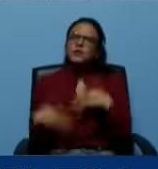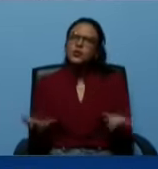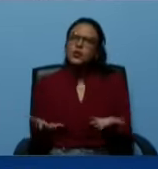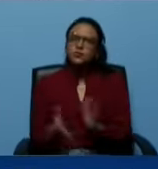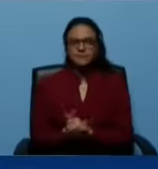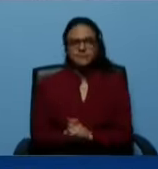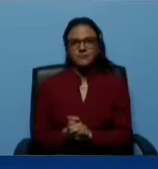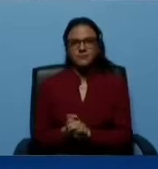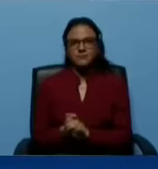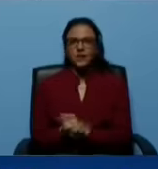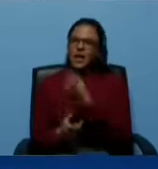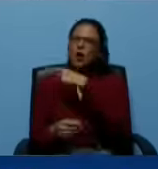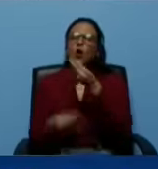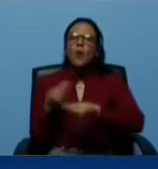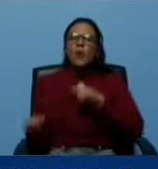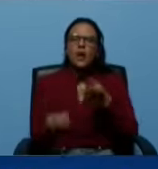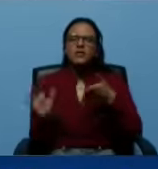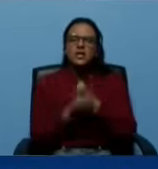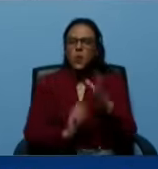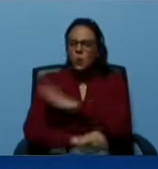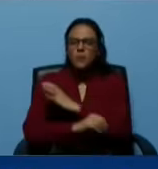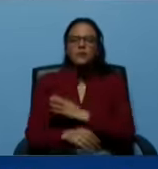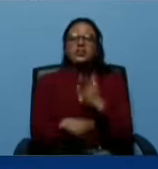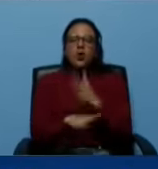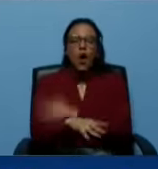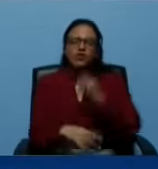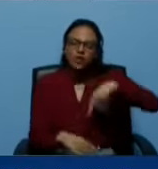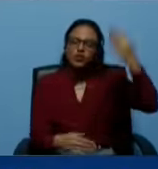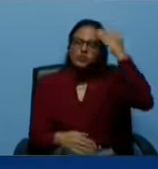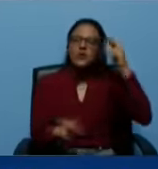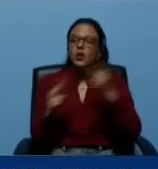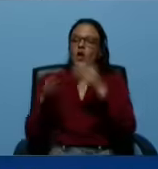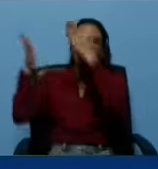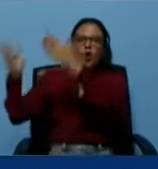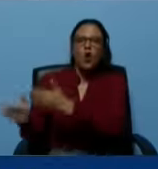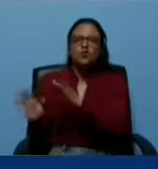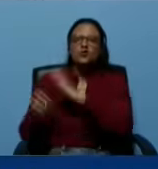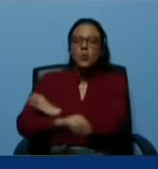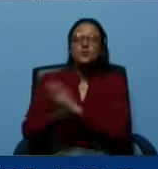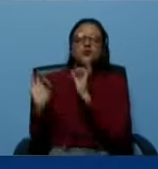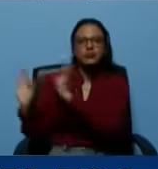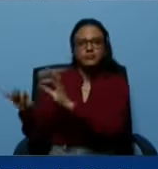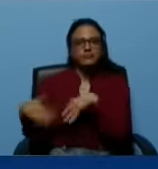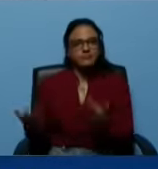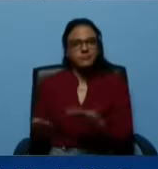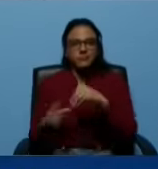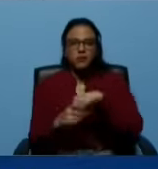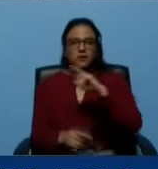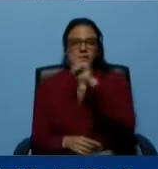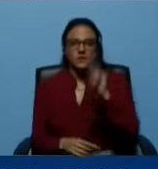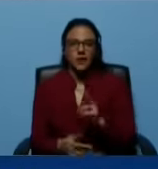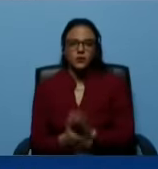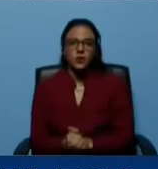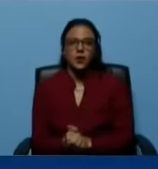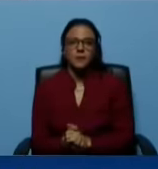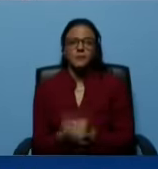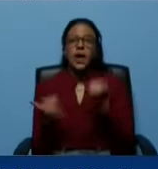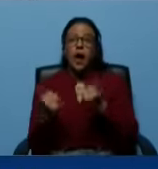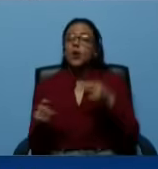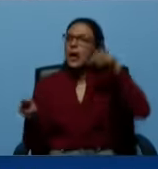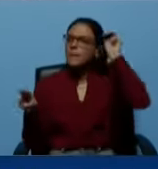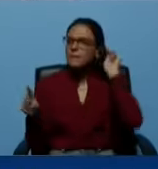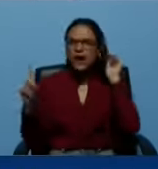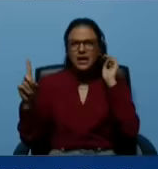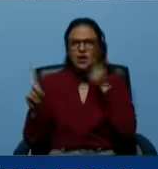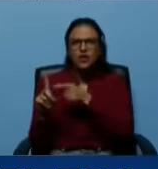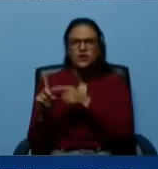actitud de lo que iba a ser la oposición venezolana desde un principio, parte de la oposición venezolana. Con respecto a la señora María Corina, yo creo que